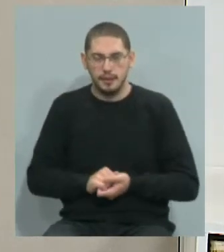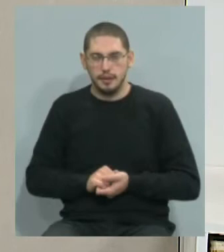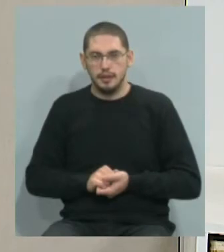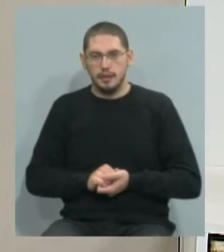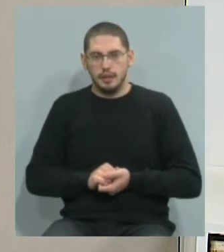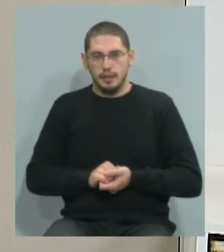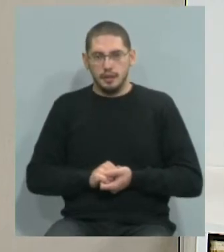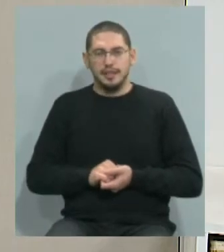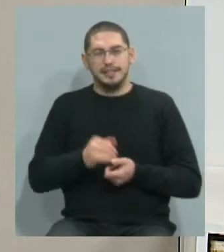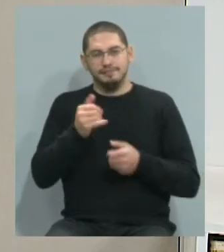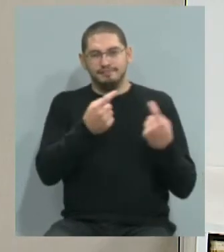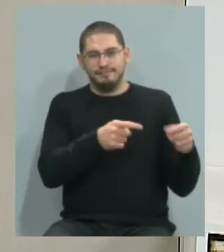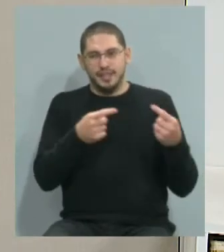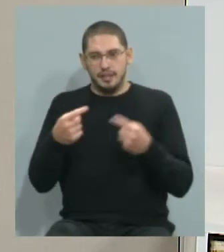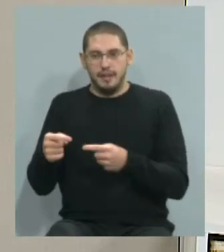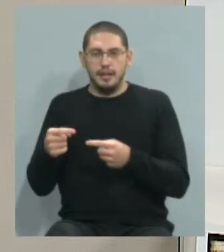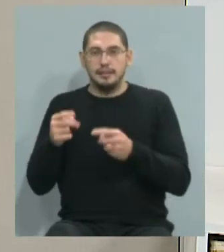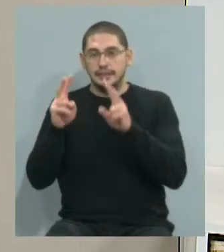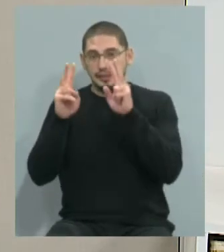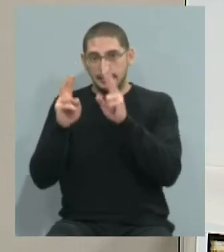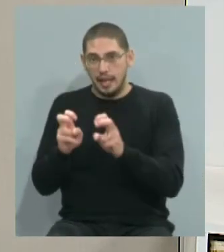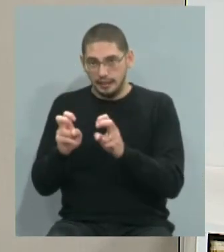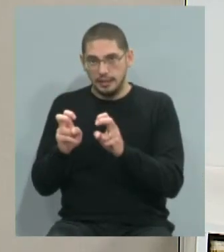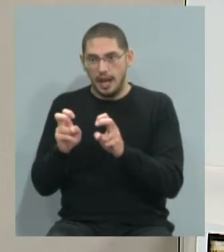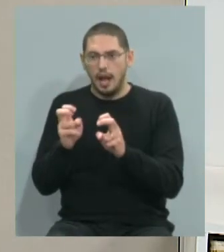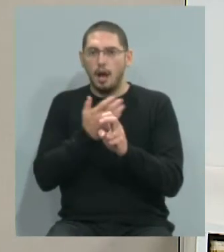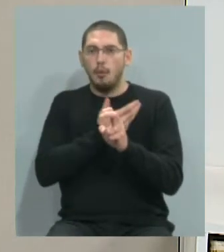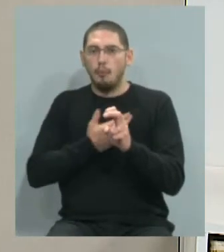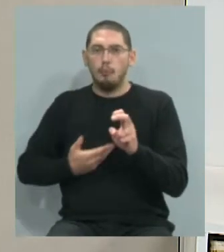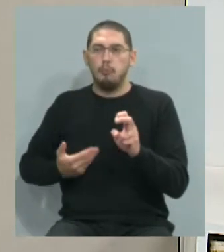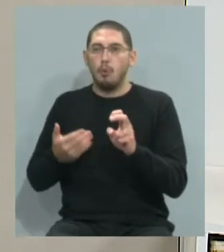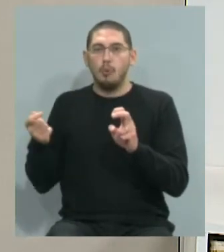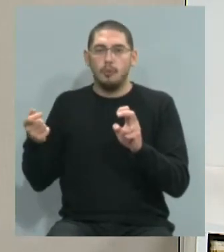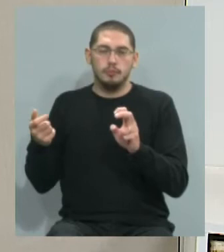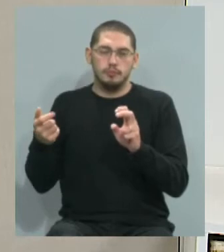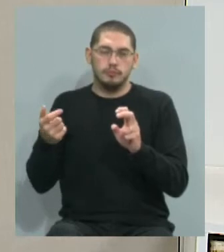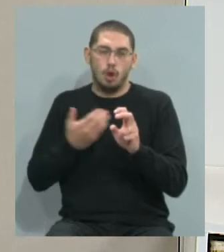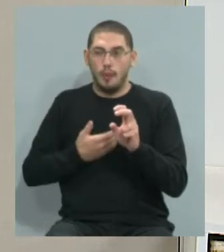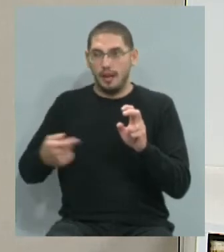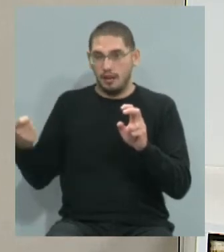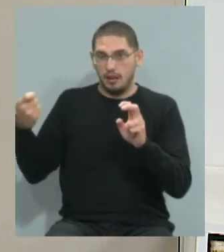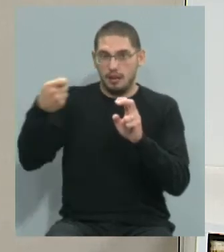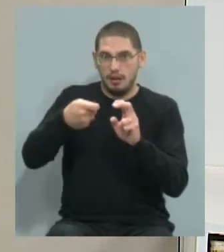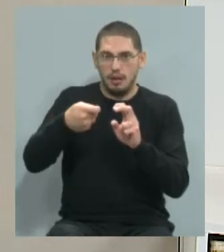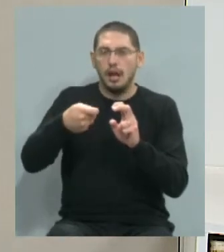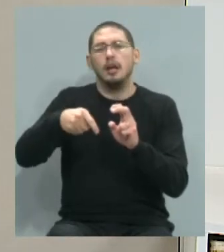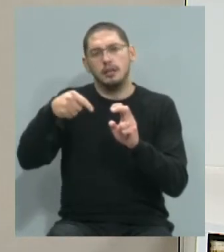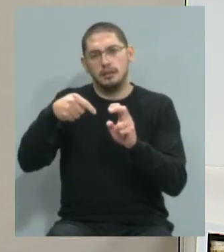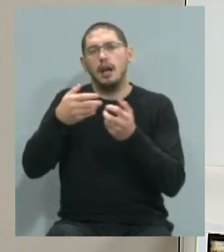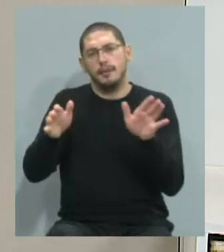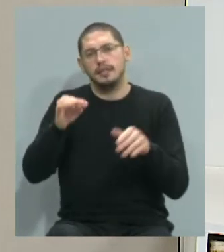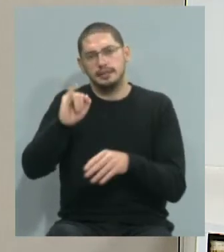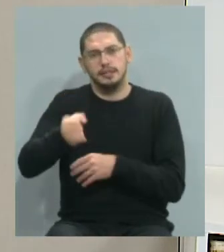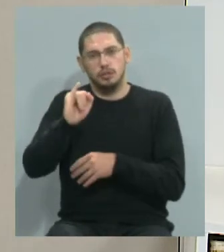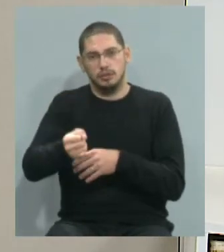relativamente diferenciados. El espacio de la ciencia financiado por lo público, cada vez hay mayor consenso de que debe ser ciencia abierta. Ahora,